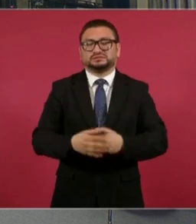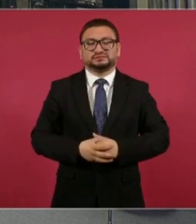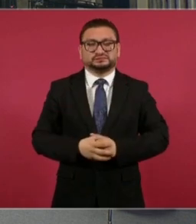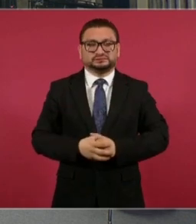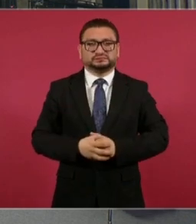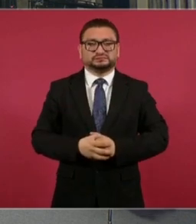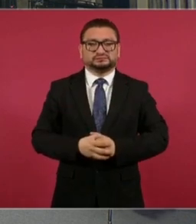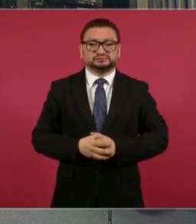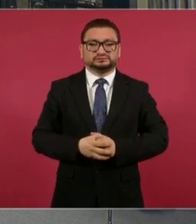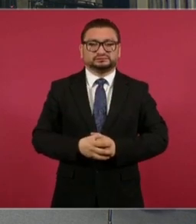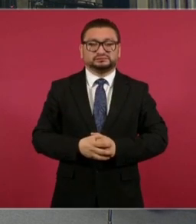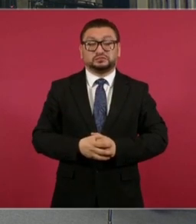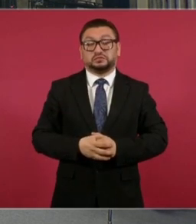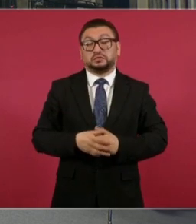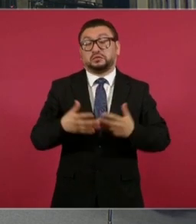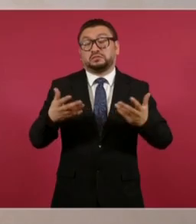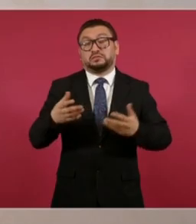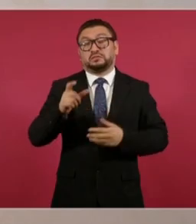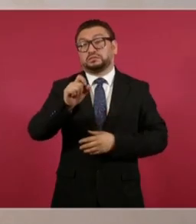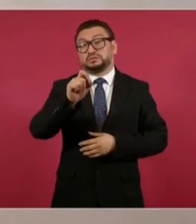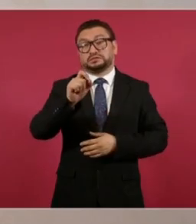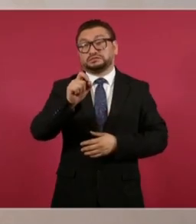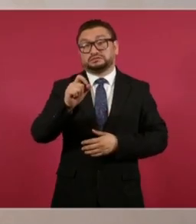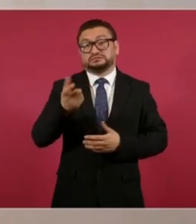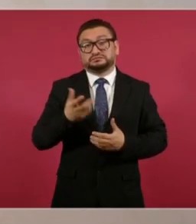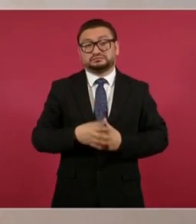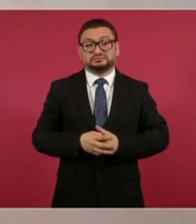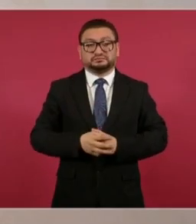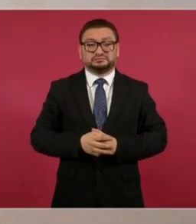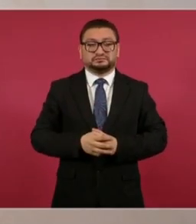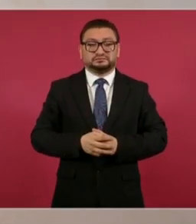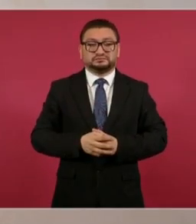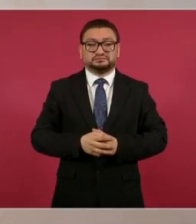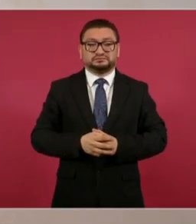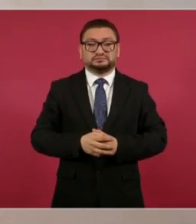10 o 20